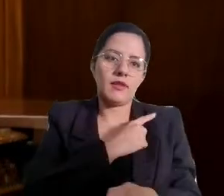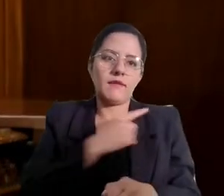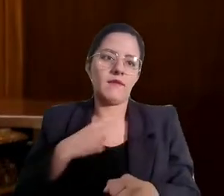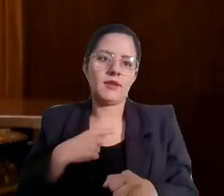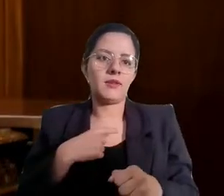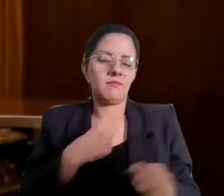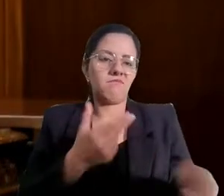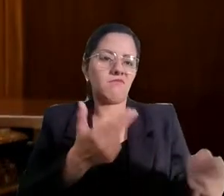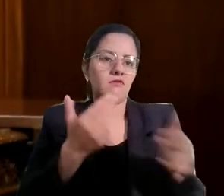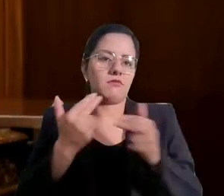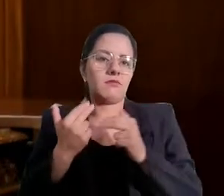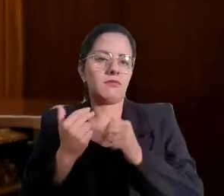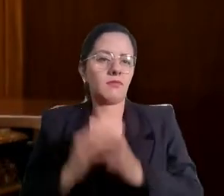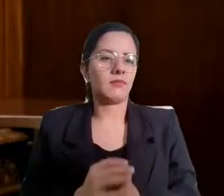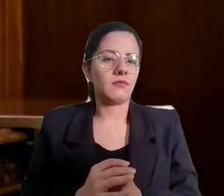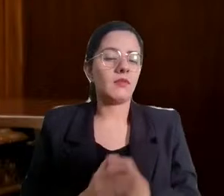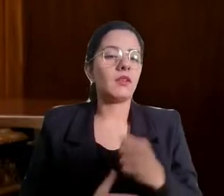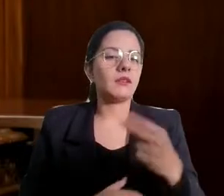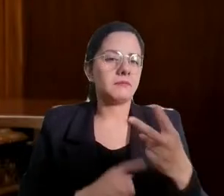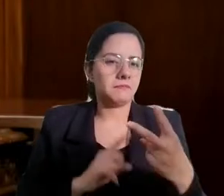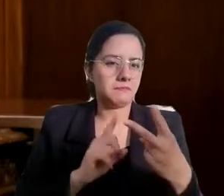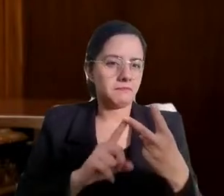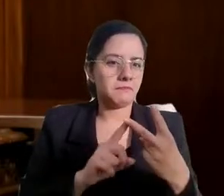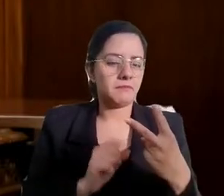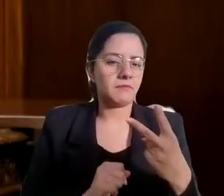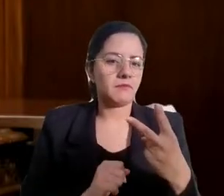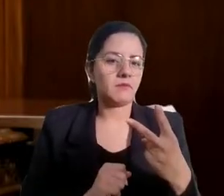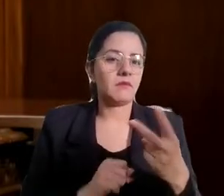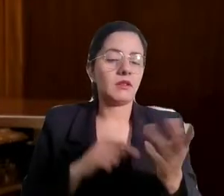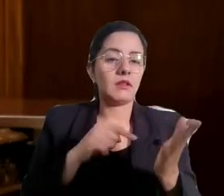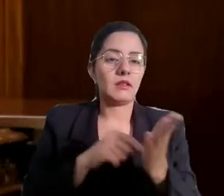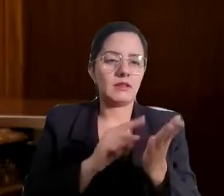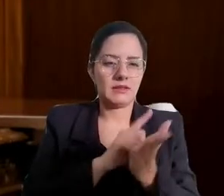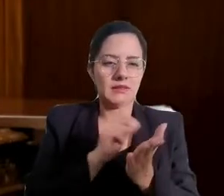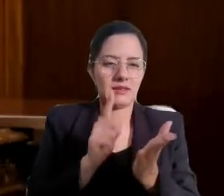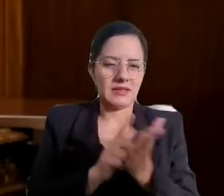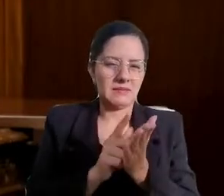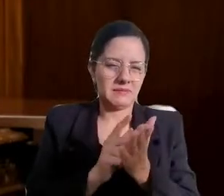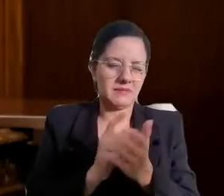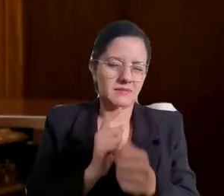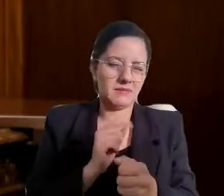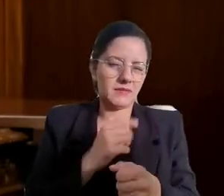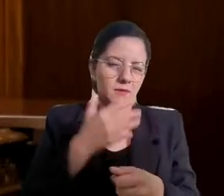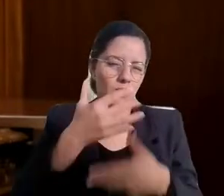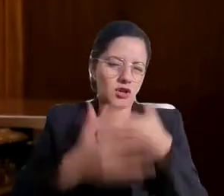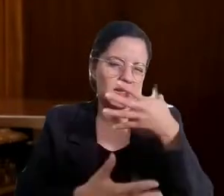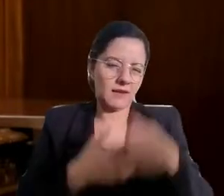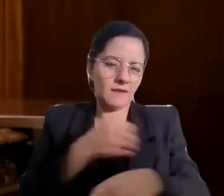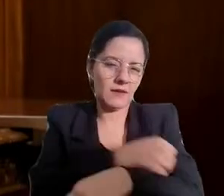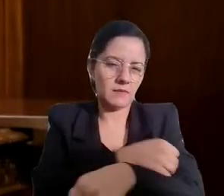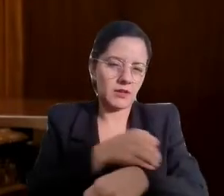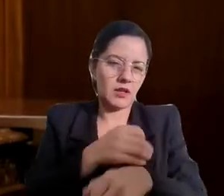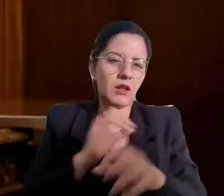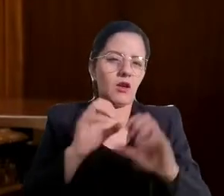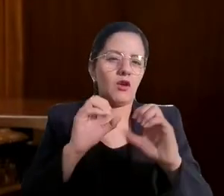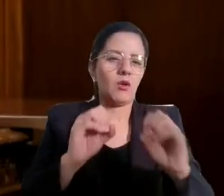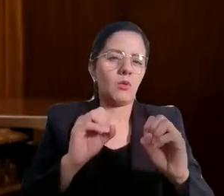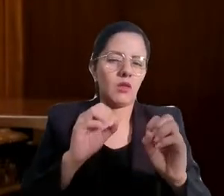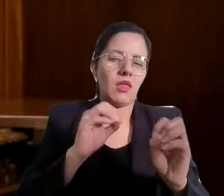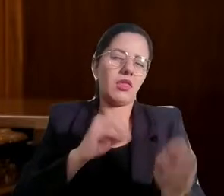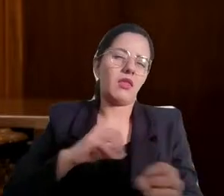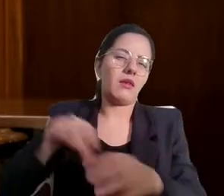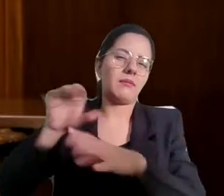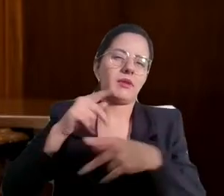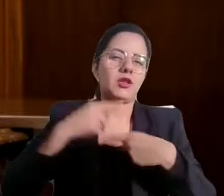integrar en los agravios establecidos en los delitos de violencia familiar y abandono de incapaz a